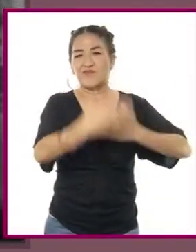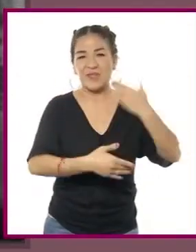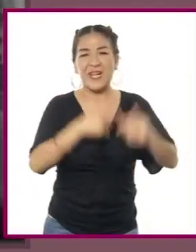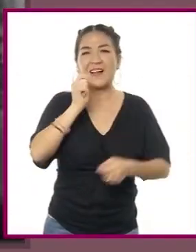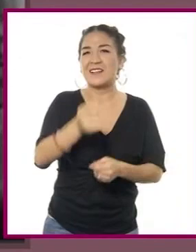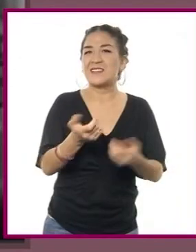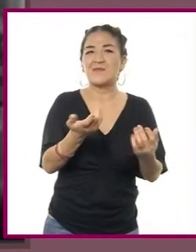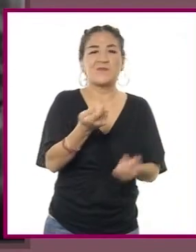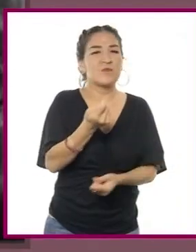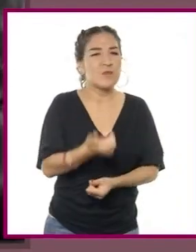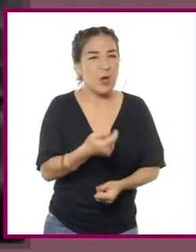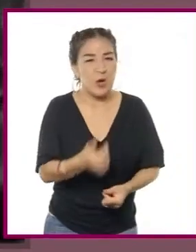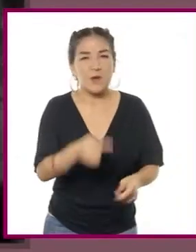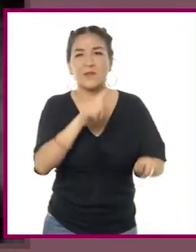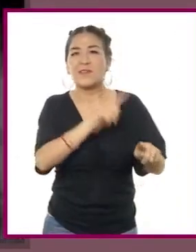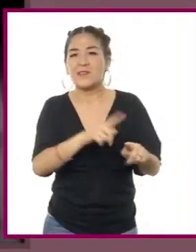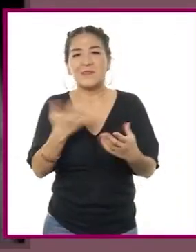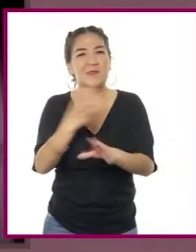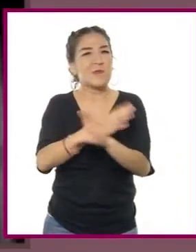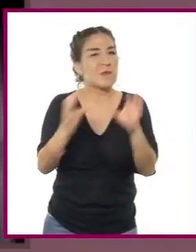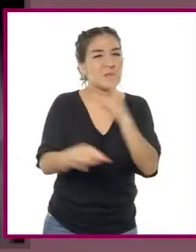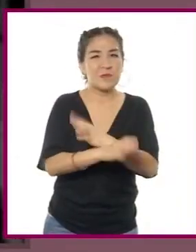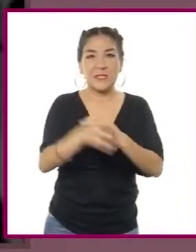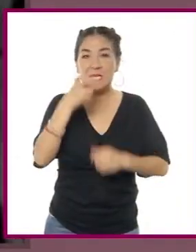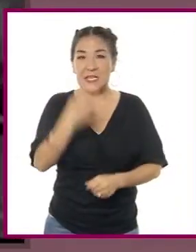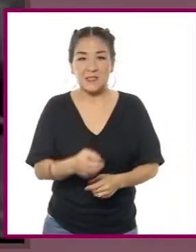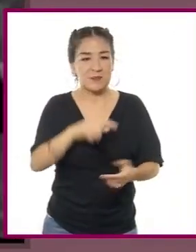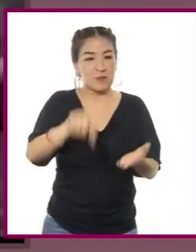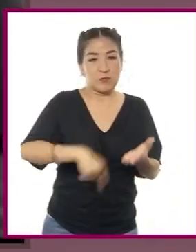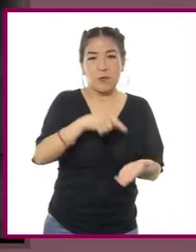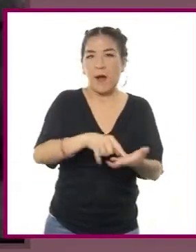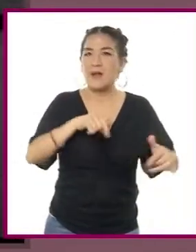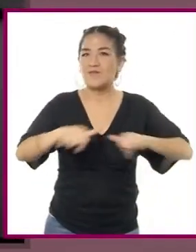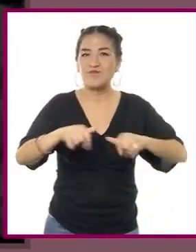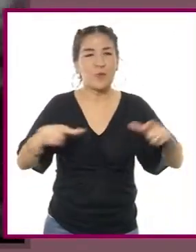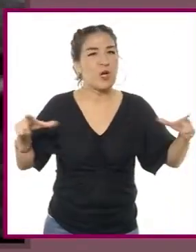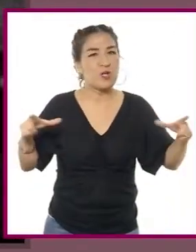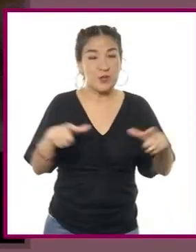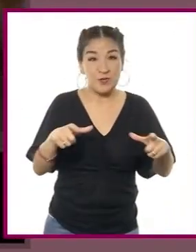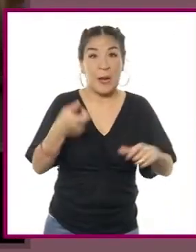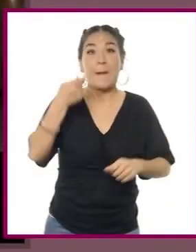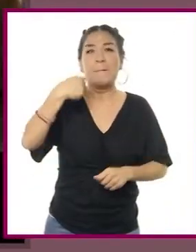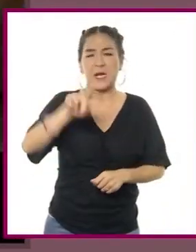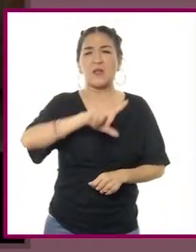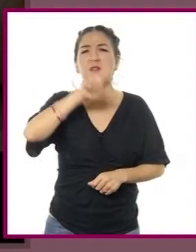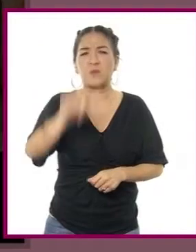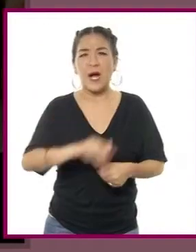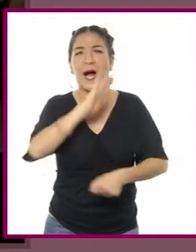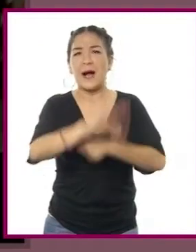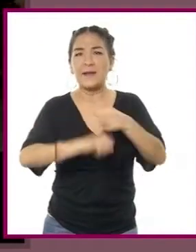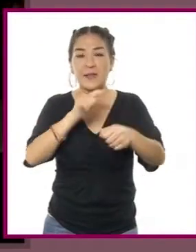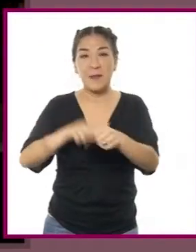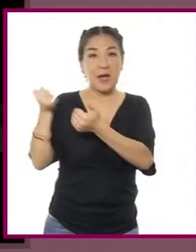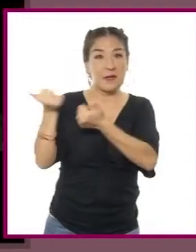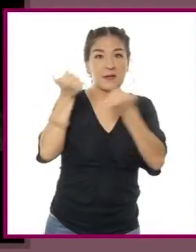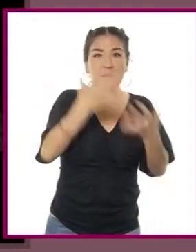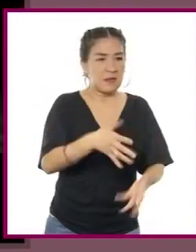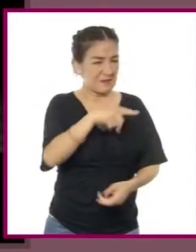no tienen mayor peso demográfico en un principio, pero los animales que traen consigo